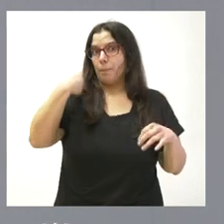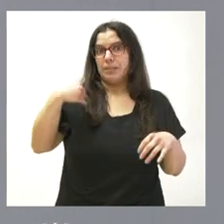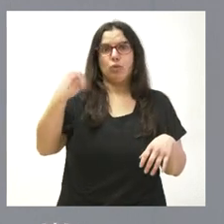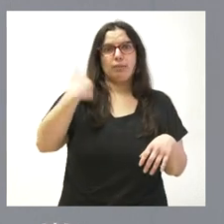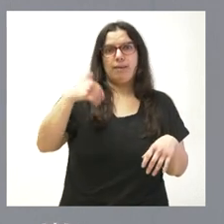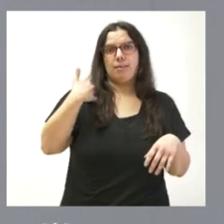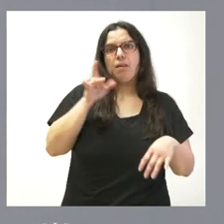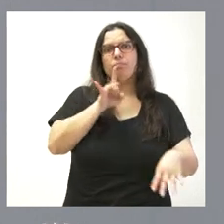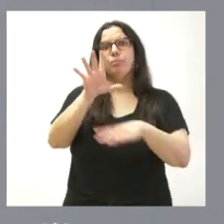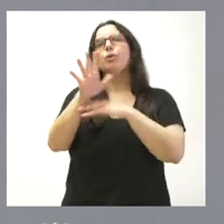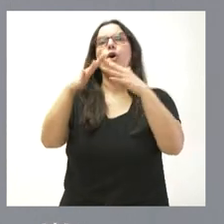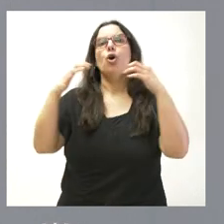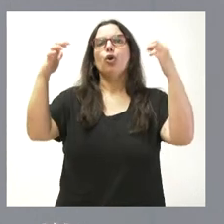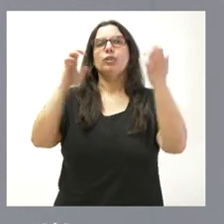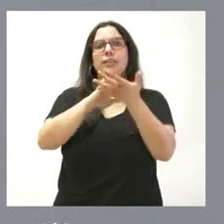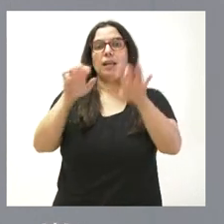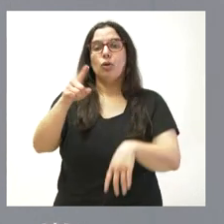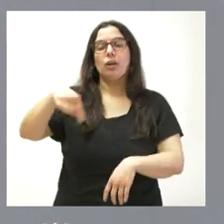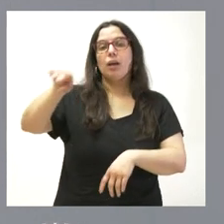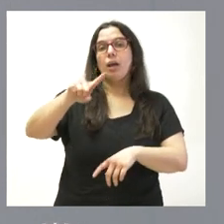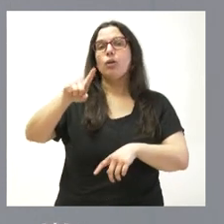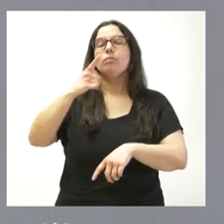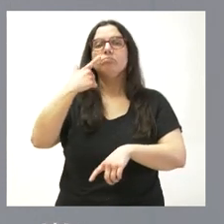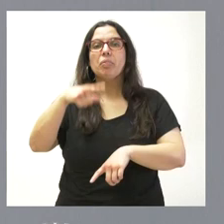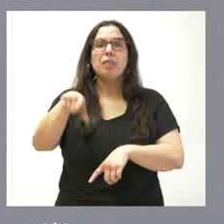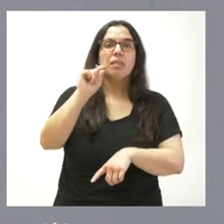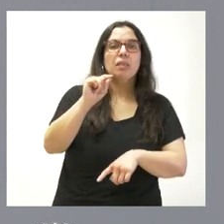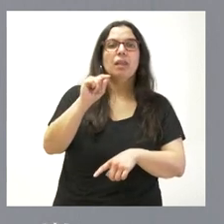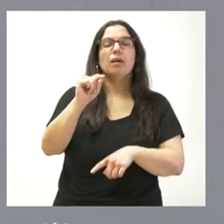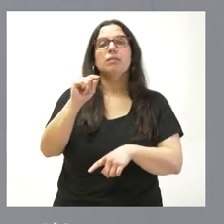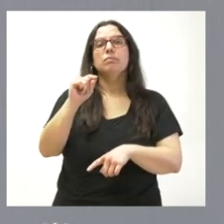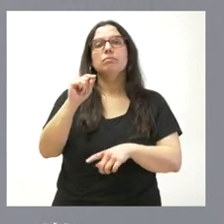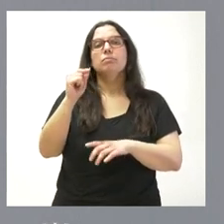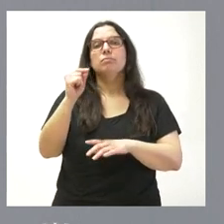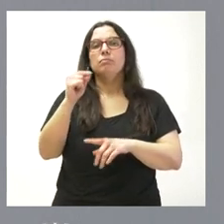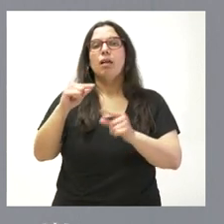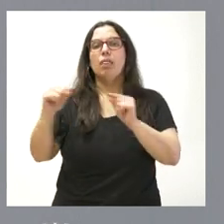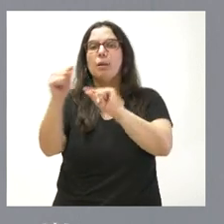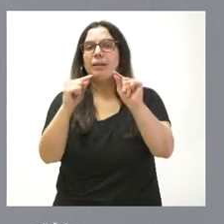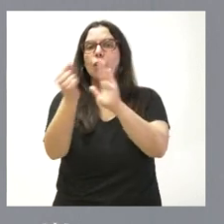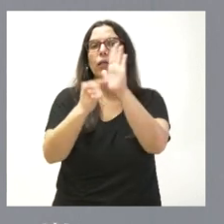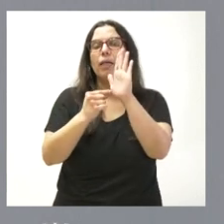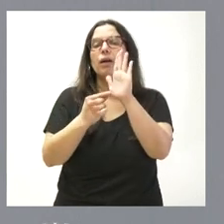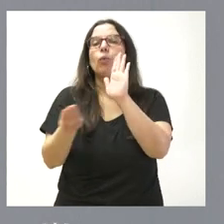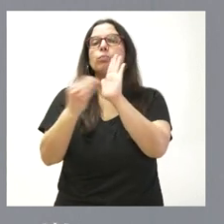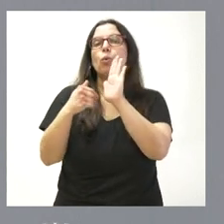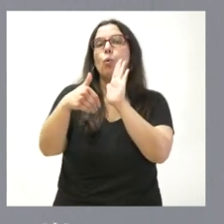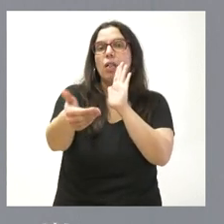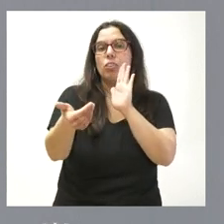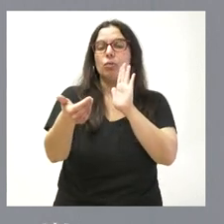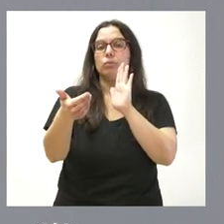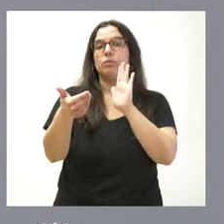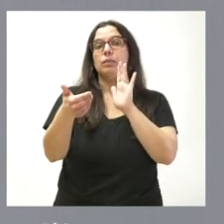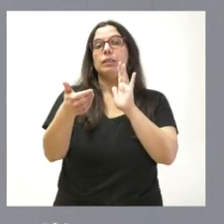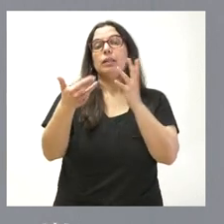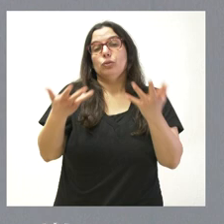a las cortes de Castilla de León las cortes de Castilla de León decidirán su inclusión cuando est bien oportuno en el orden del día del pleno para su debate y